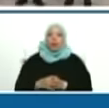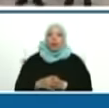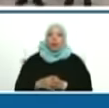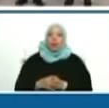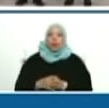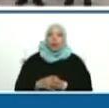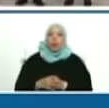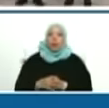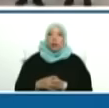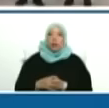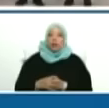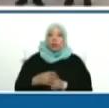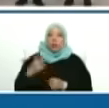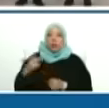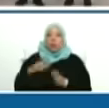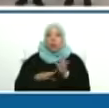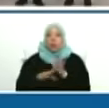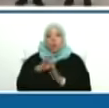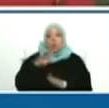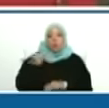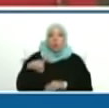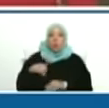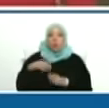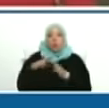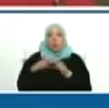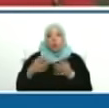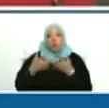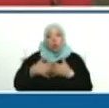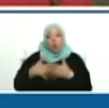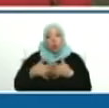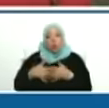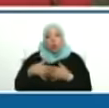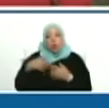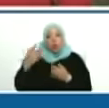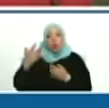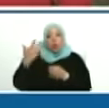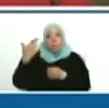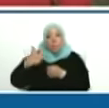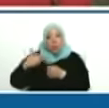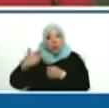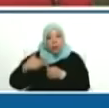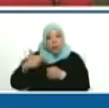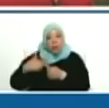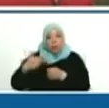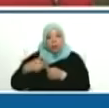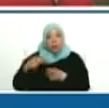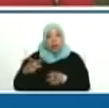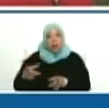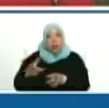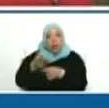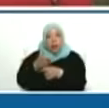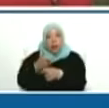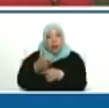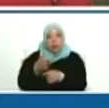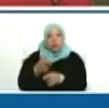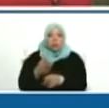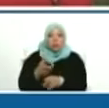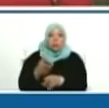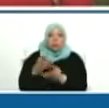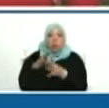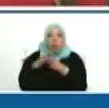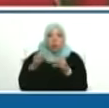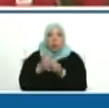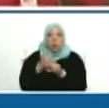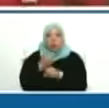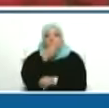Tellechea, que viene recuperando toda la industria petrolera, petroquímica, gasífera. Ah,